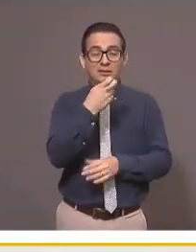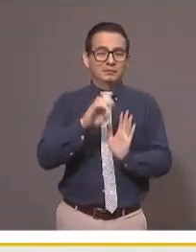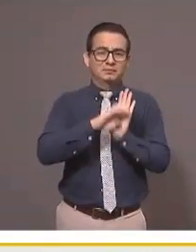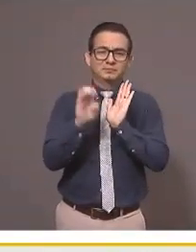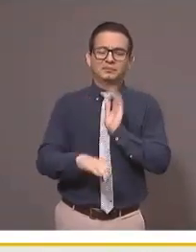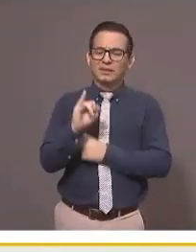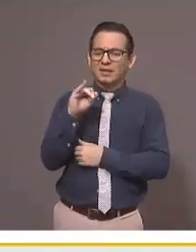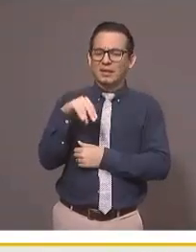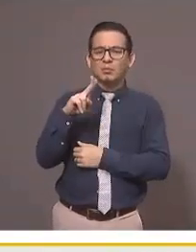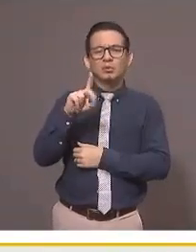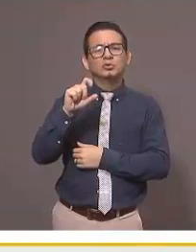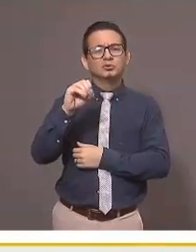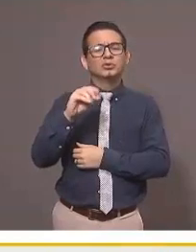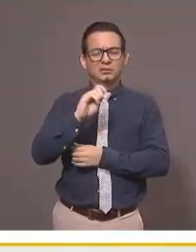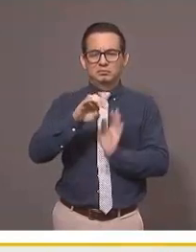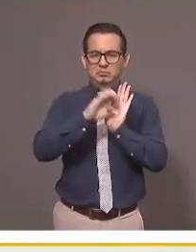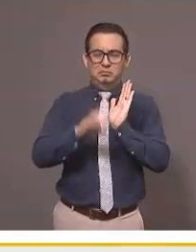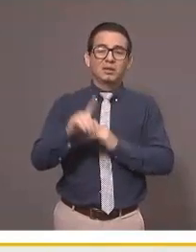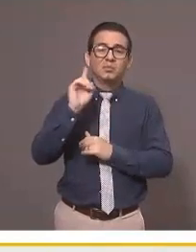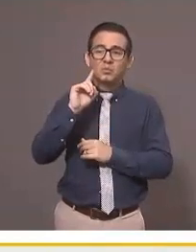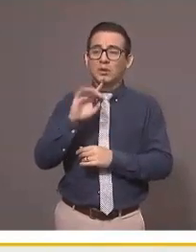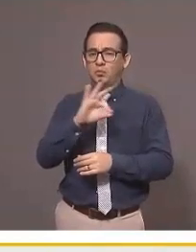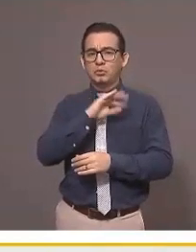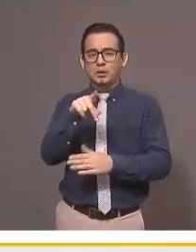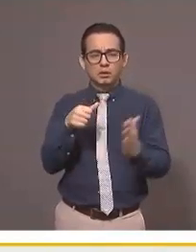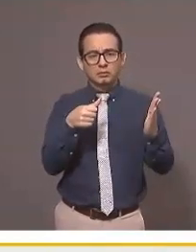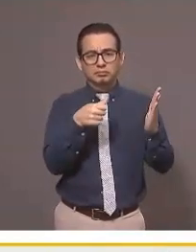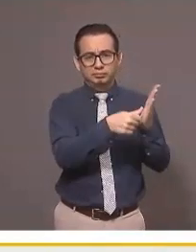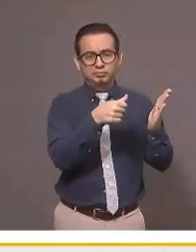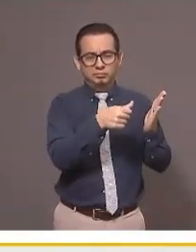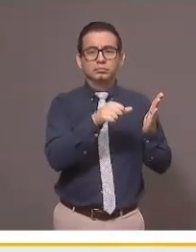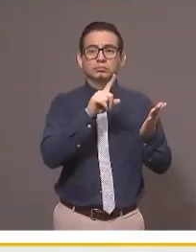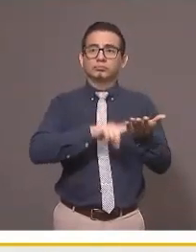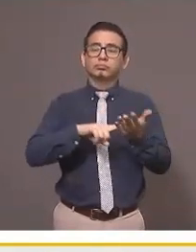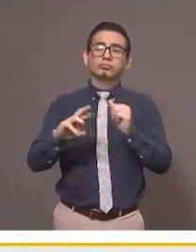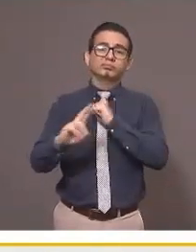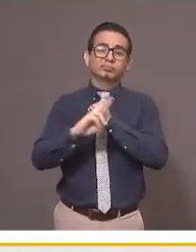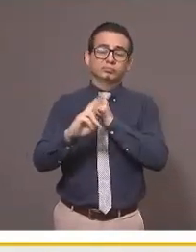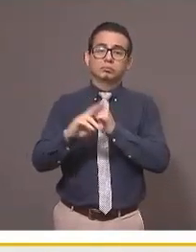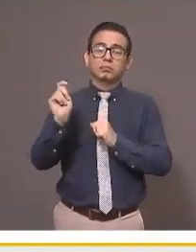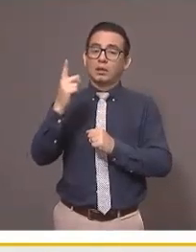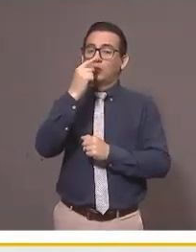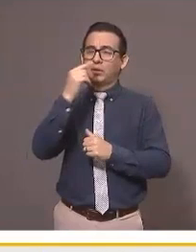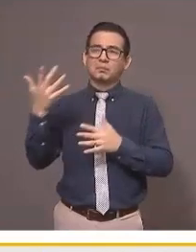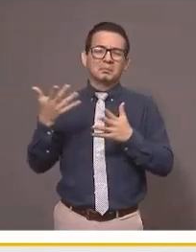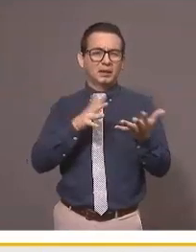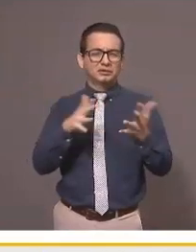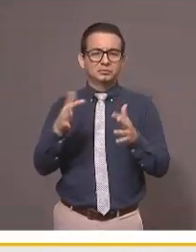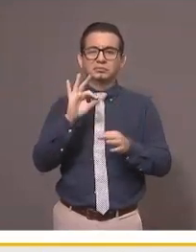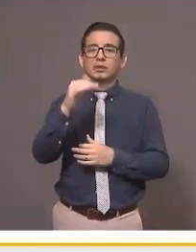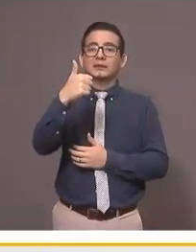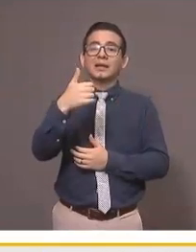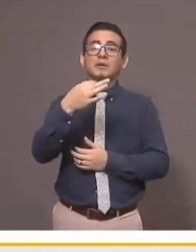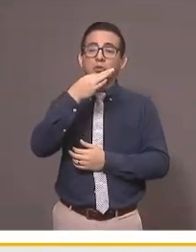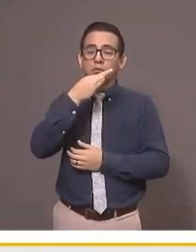las mujeres pueden oprimir un botón de emergencia se geolocaliza la patrulla tiene que llegar en un protocolo máximo de seis